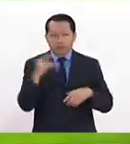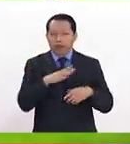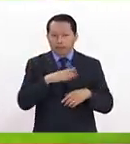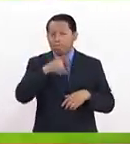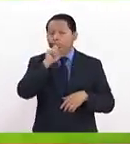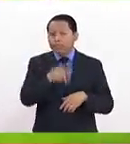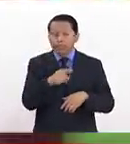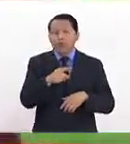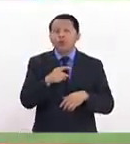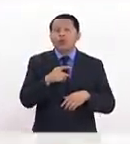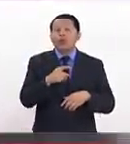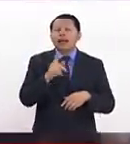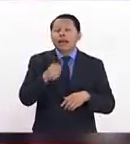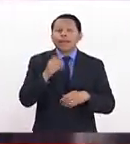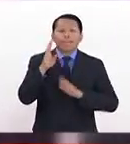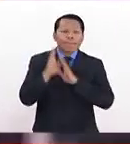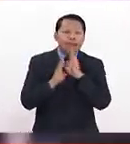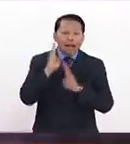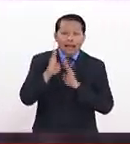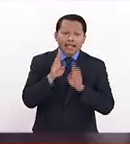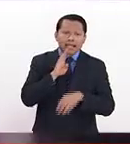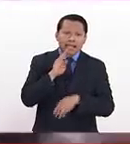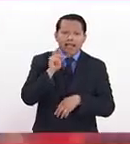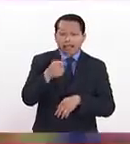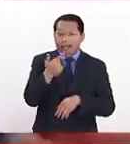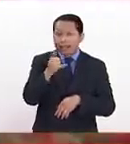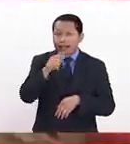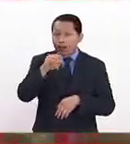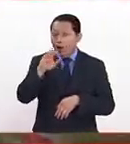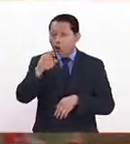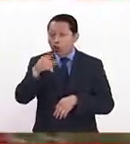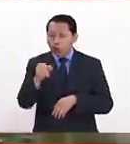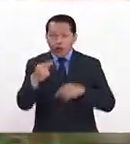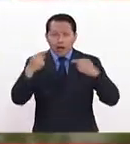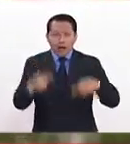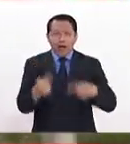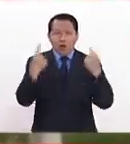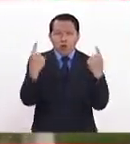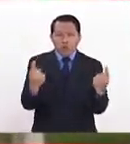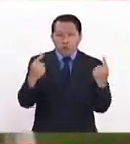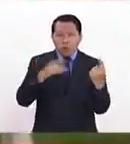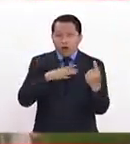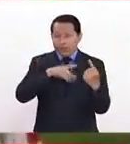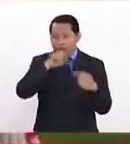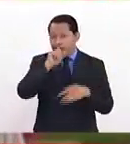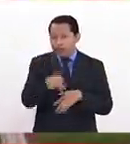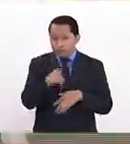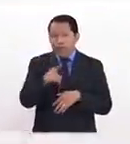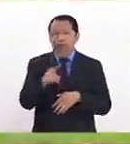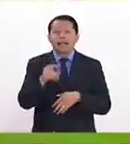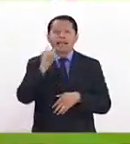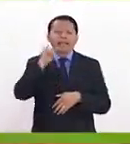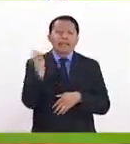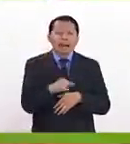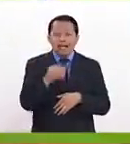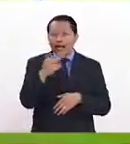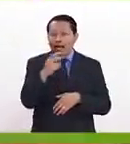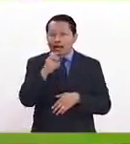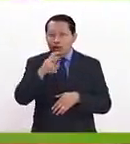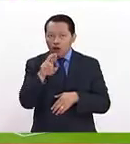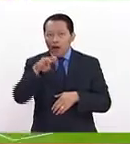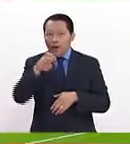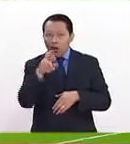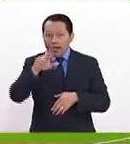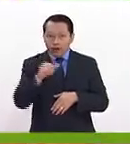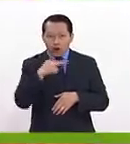sin derrota. En Bélgica, el Standard Lieja y Guillermo Ochoa empataron a 1 con el Saint-Truiden. En Italia, sin Héctor Moreno, la